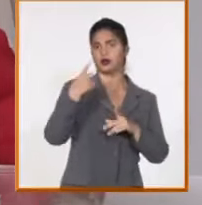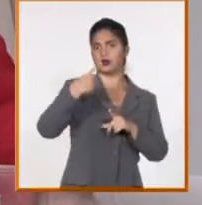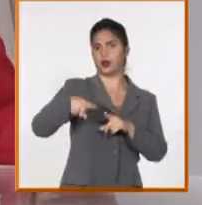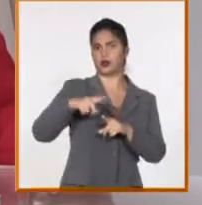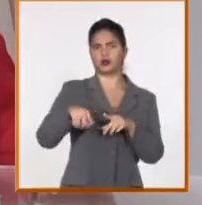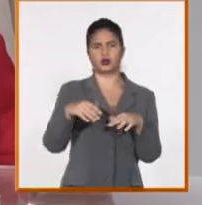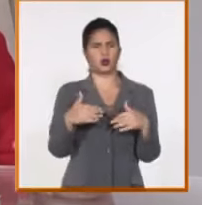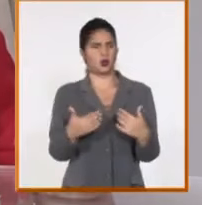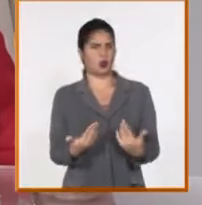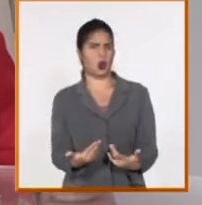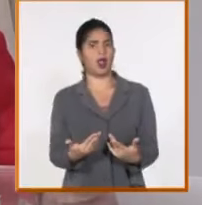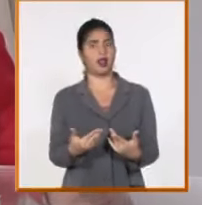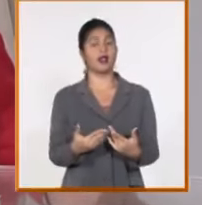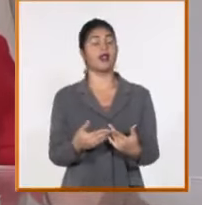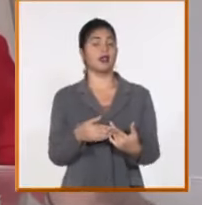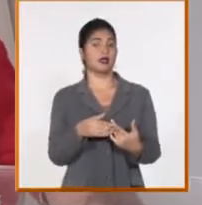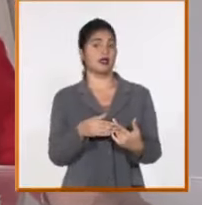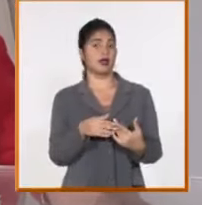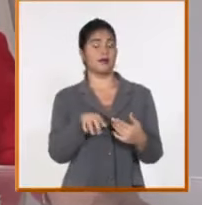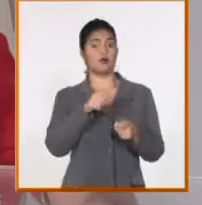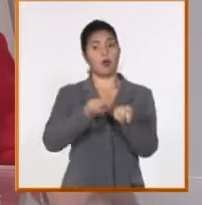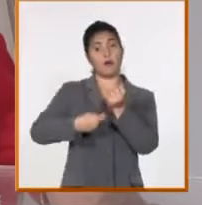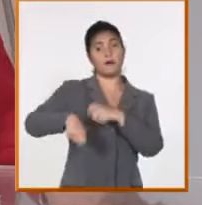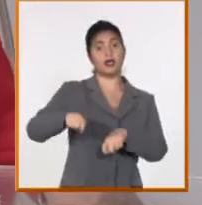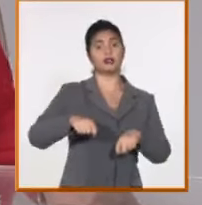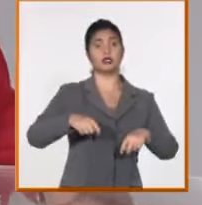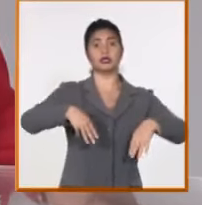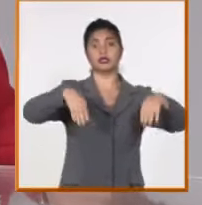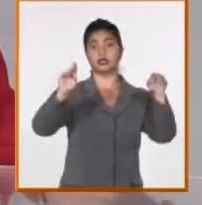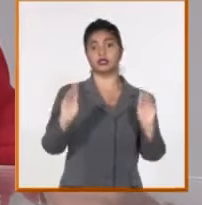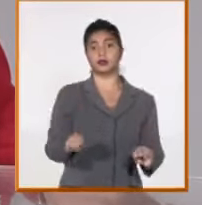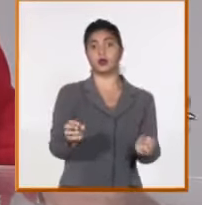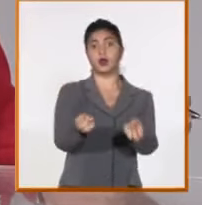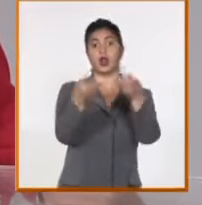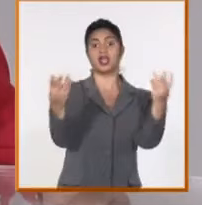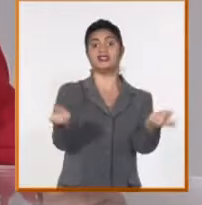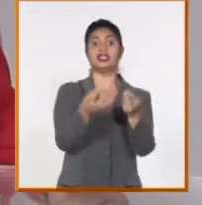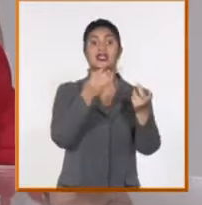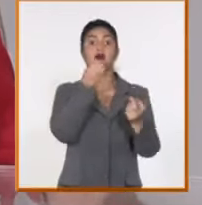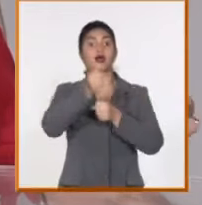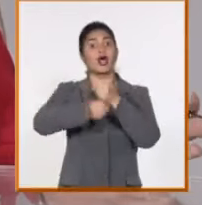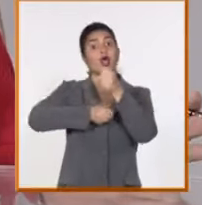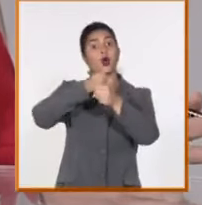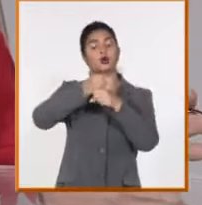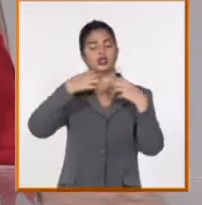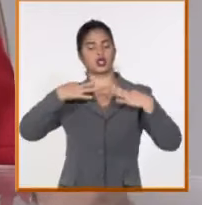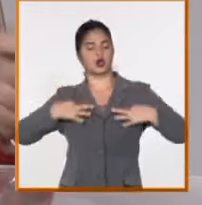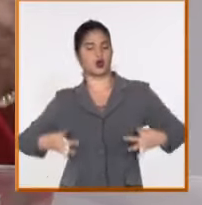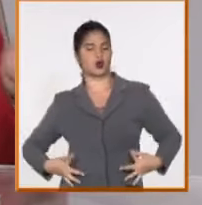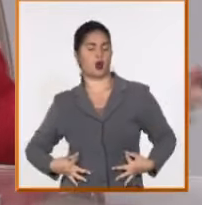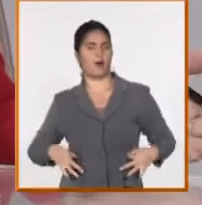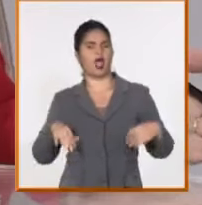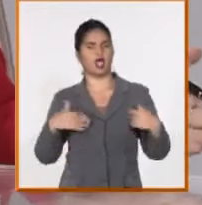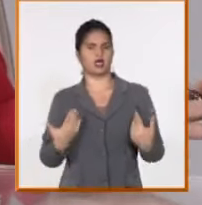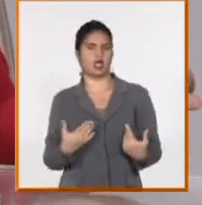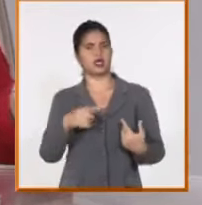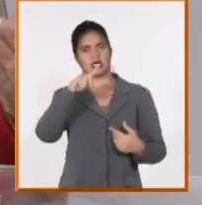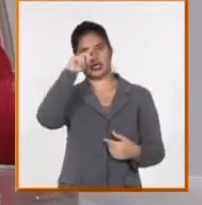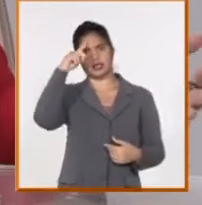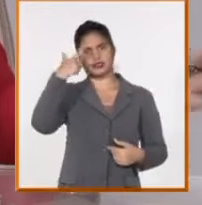sustituyendo las fibras naturales textiles que se puedan utilizar en la industria textil tanto en el saco de yute